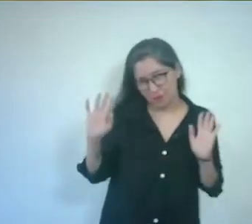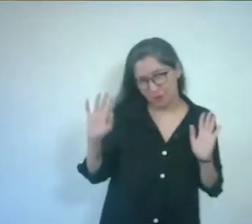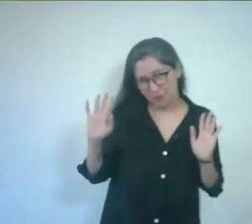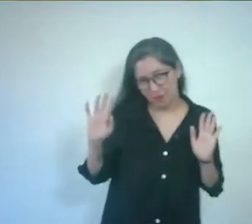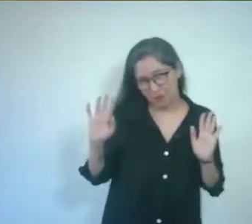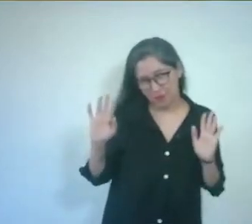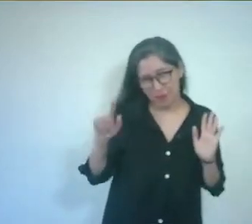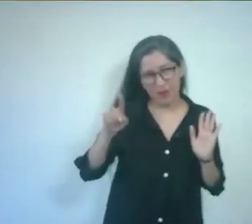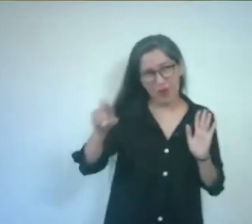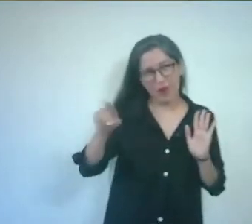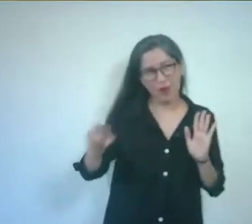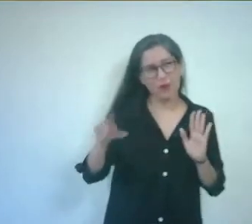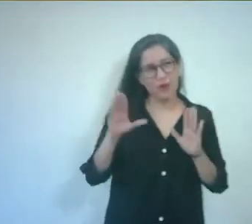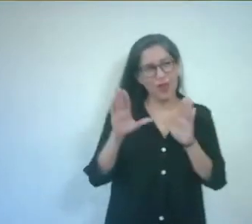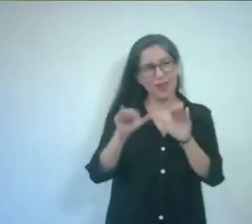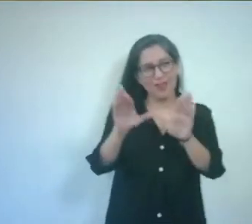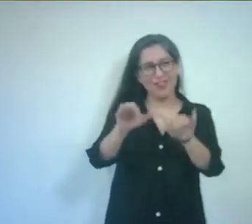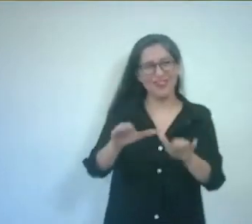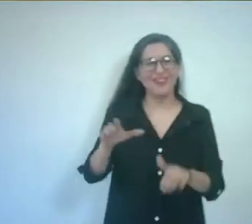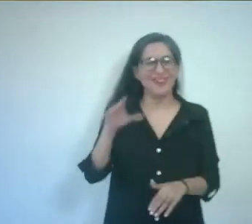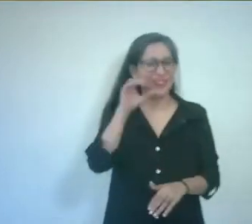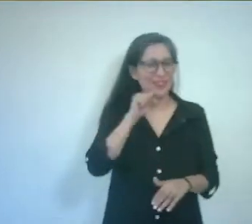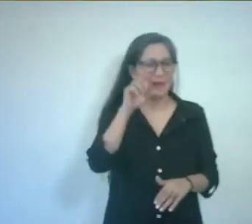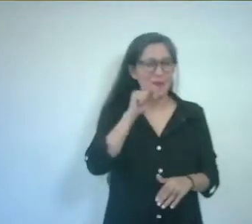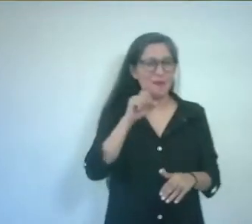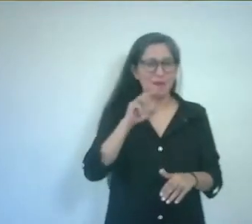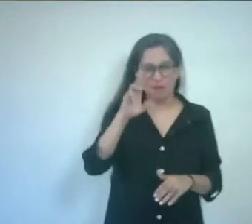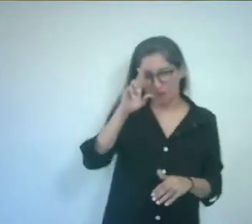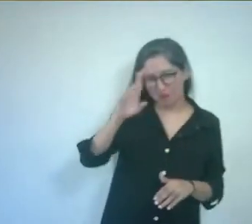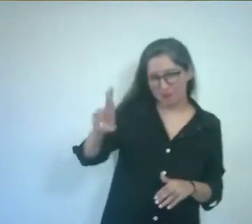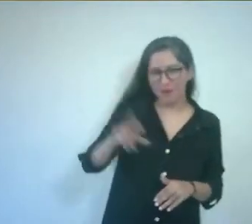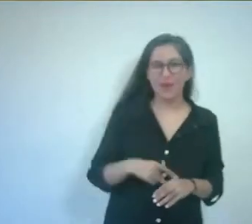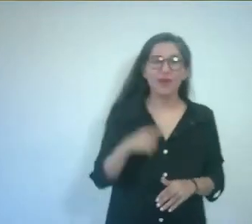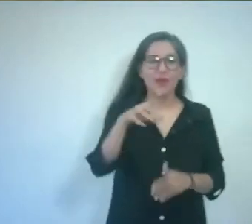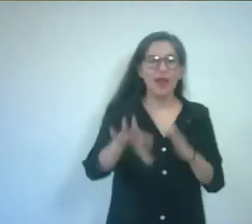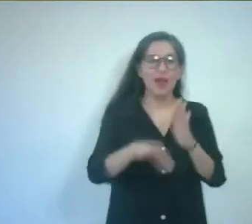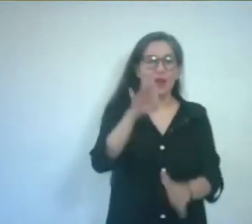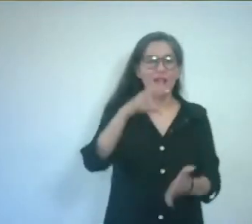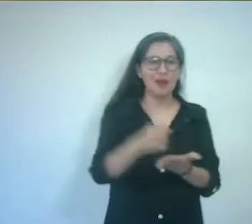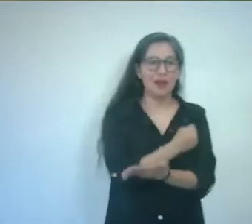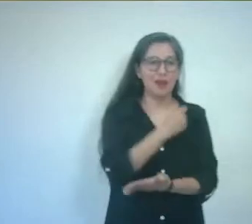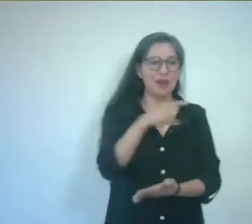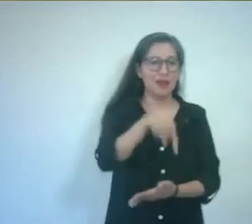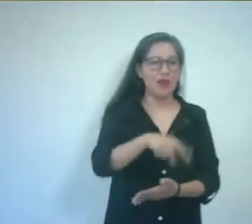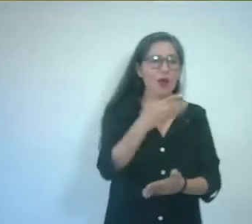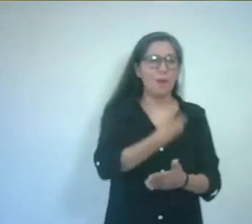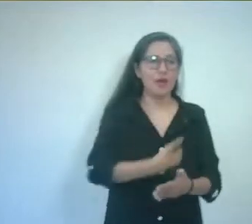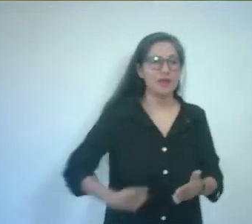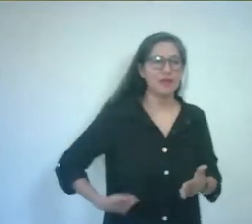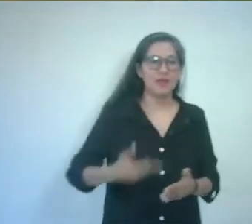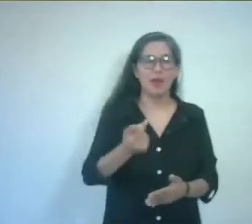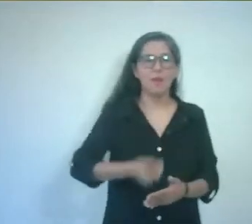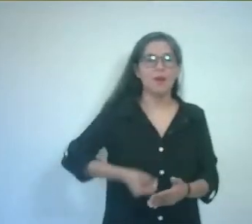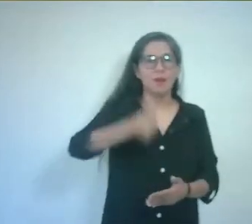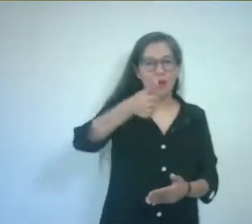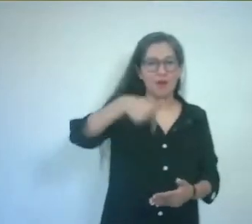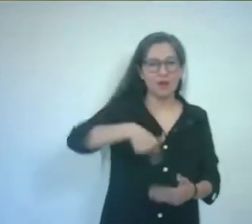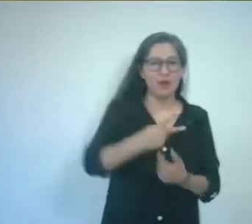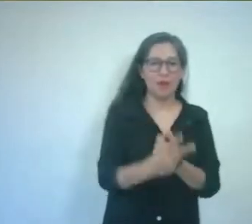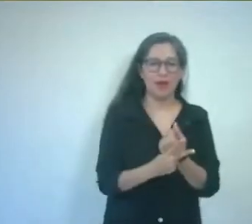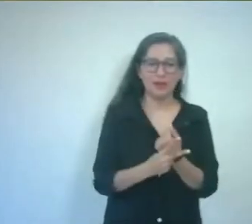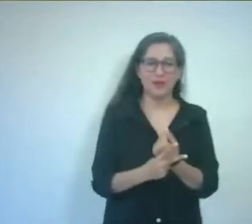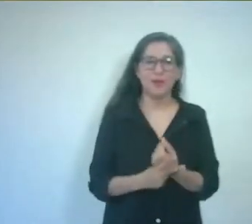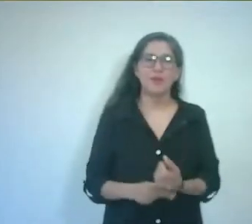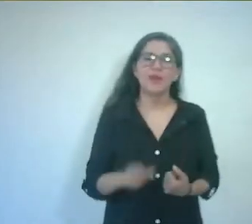Movimiento Ciudadano. Vamos a elegir a una presidenta por primera vez en este país. Y es algo que también